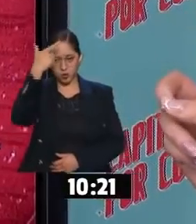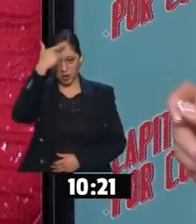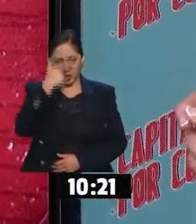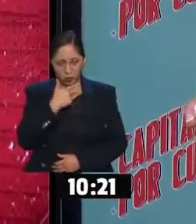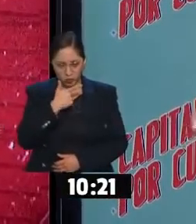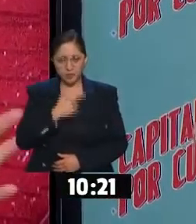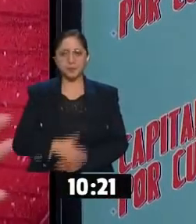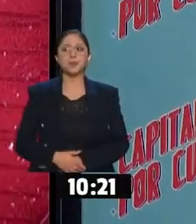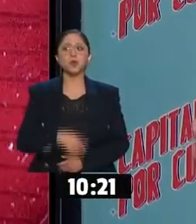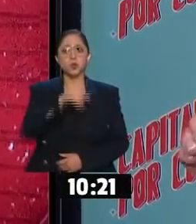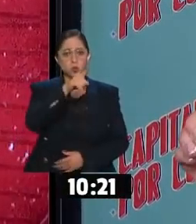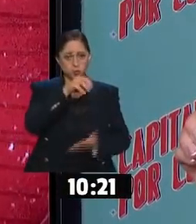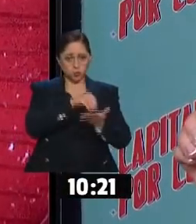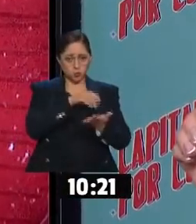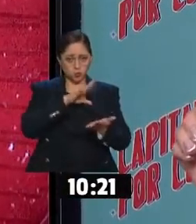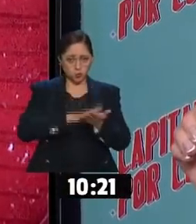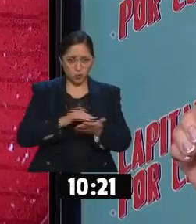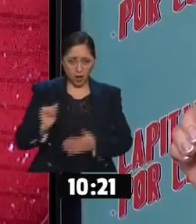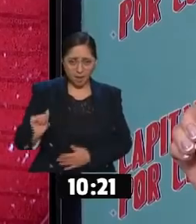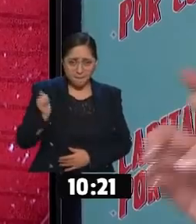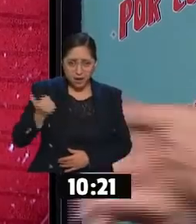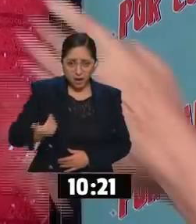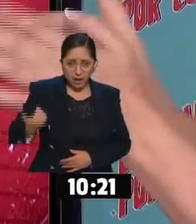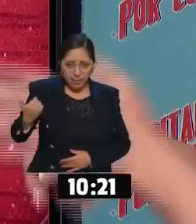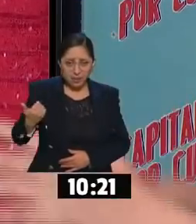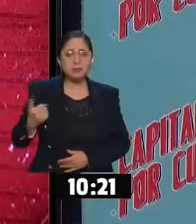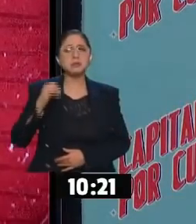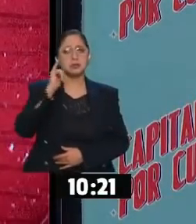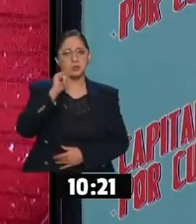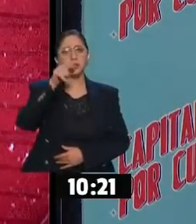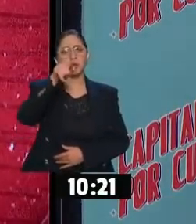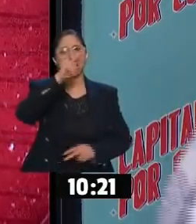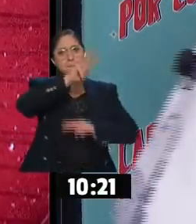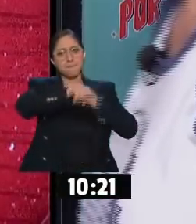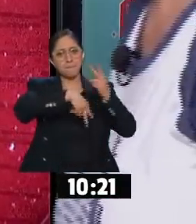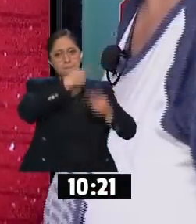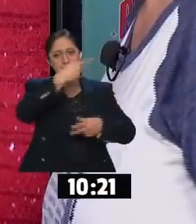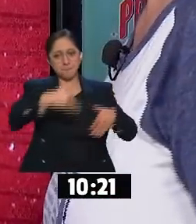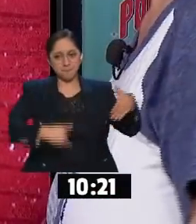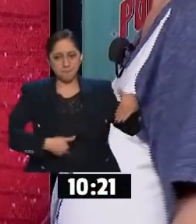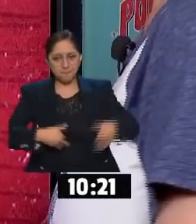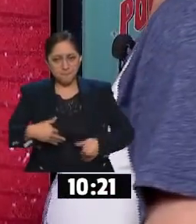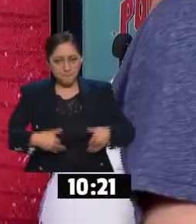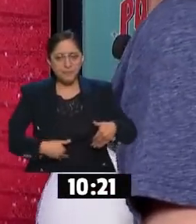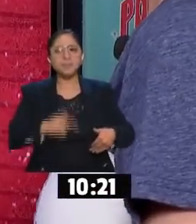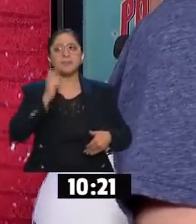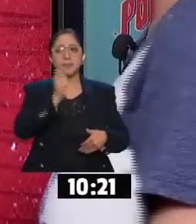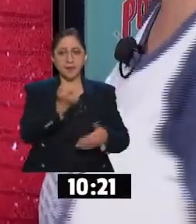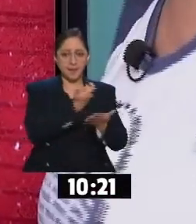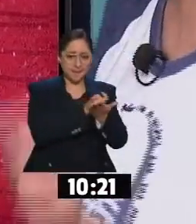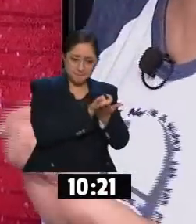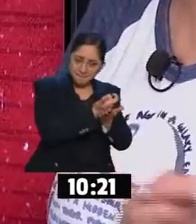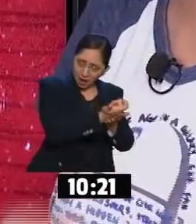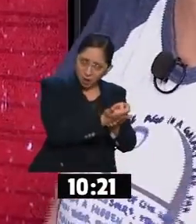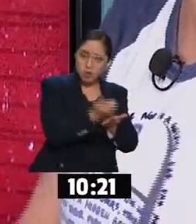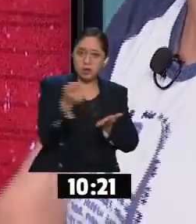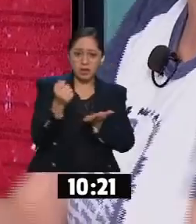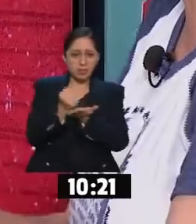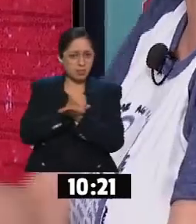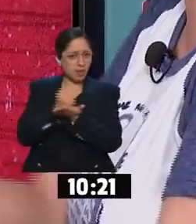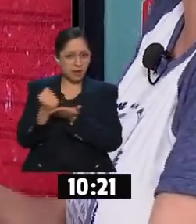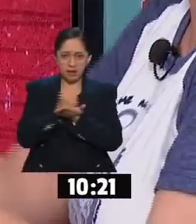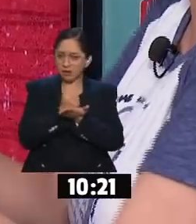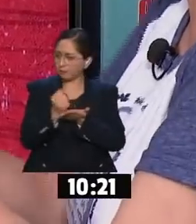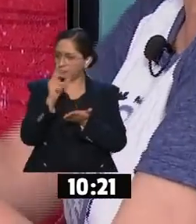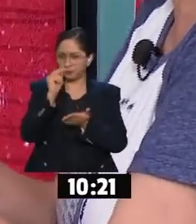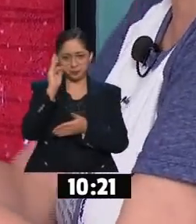pero si no, directamente al teatro van y lo compran. Es solamente pago en efectivo. Eso es muy importante saberlo. Sí, ahí no tienen, porque no luego tienen